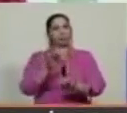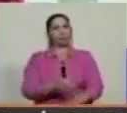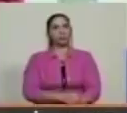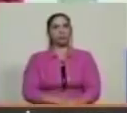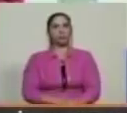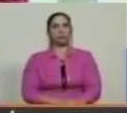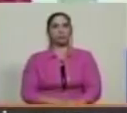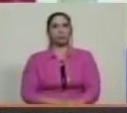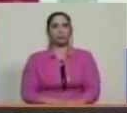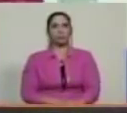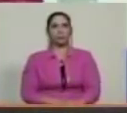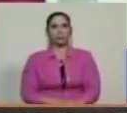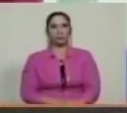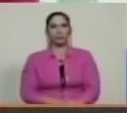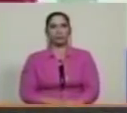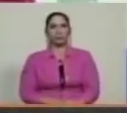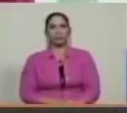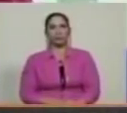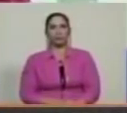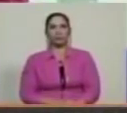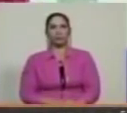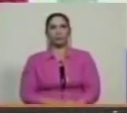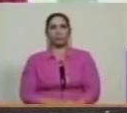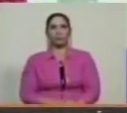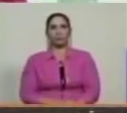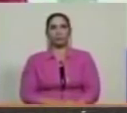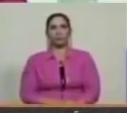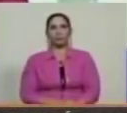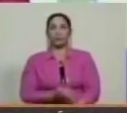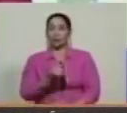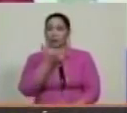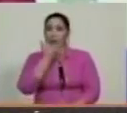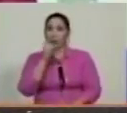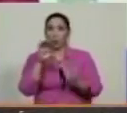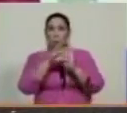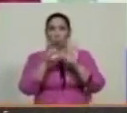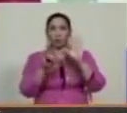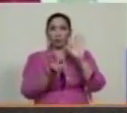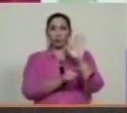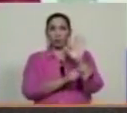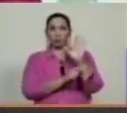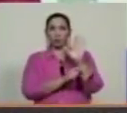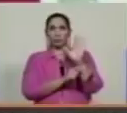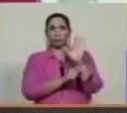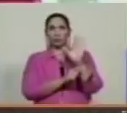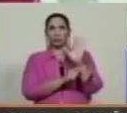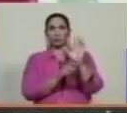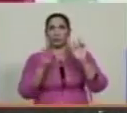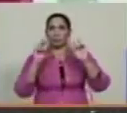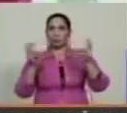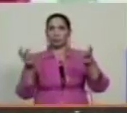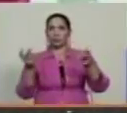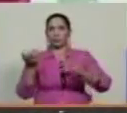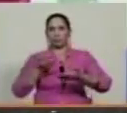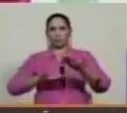Aquí ellos tenían un rollo con aquel cuento y fue un error de esta constitución el tema de la